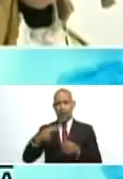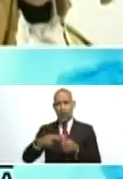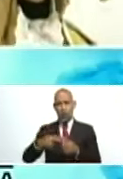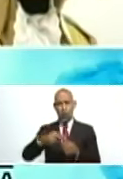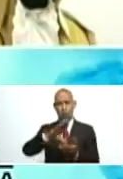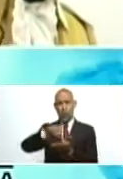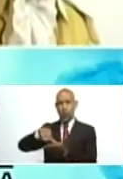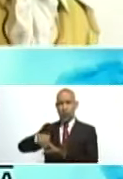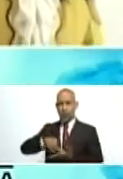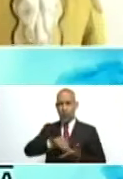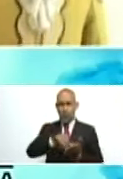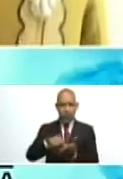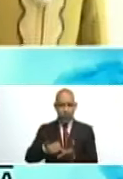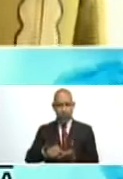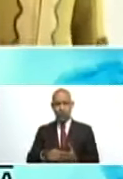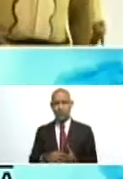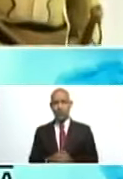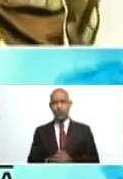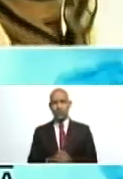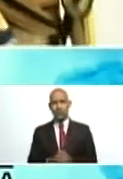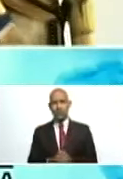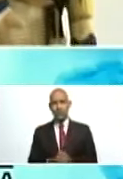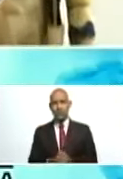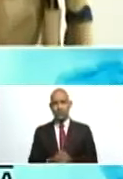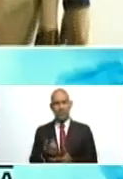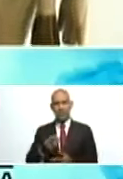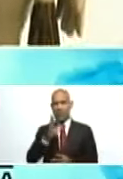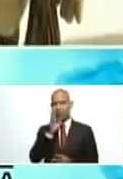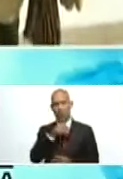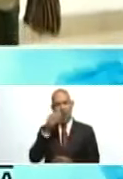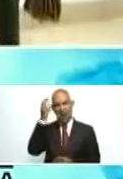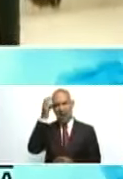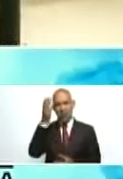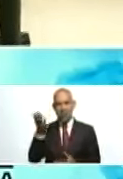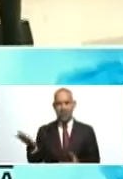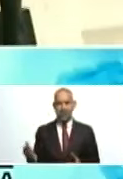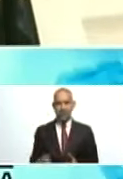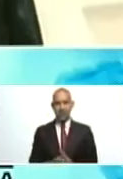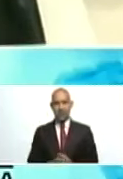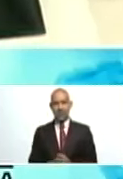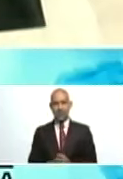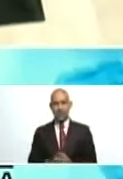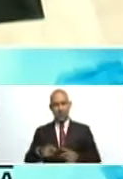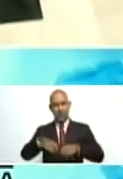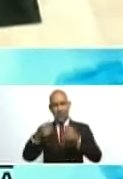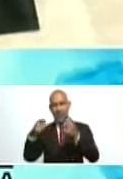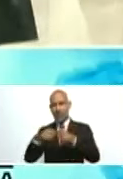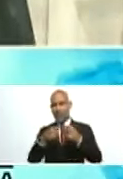todo. Capitalismo insensato, inconsciente, que destruyó